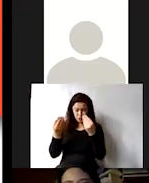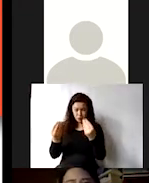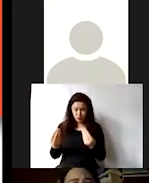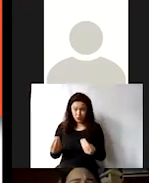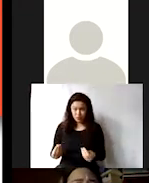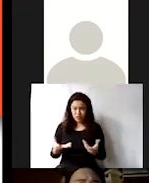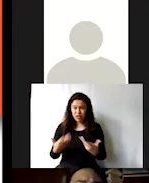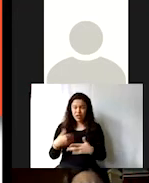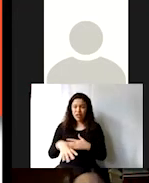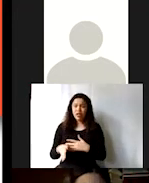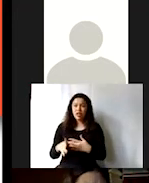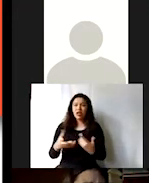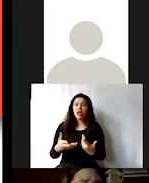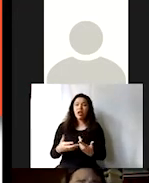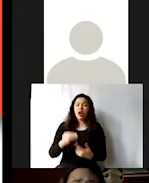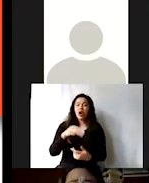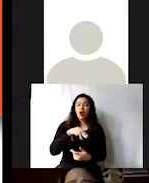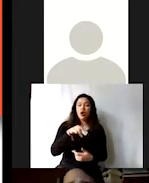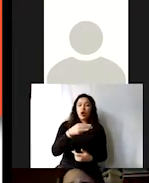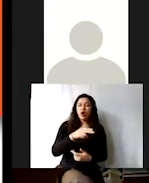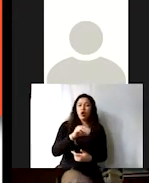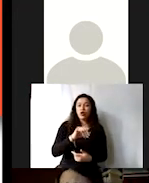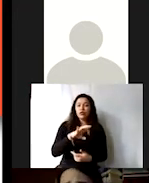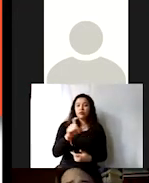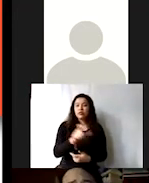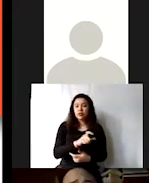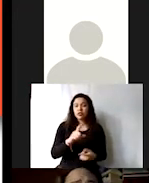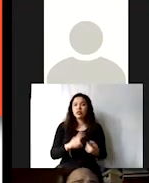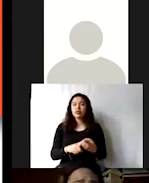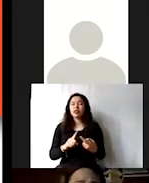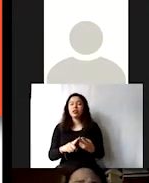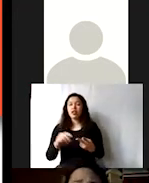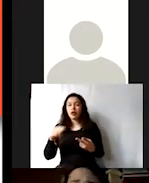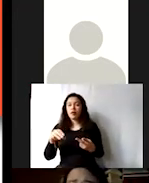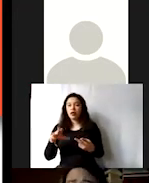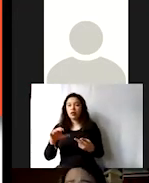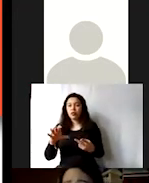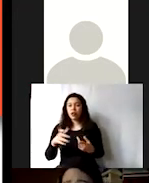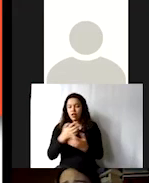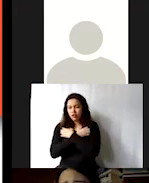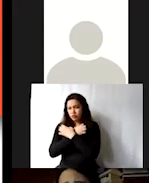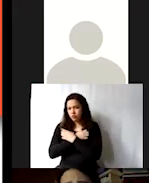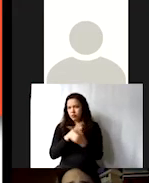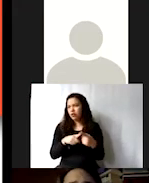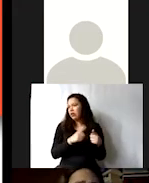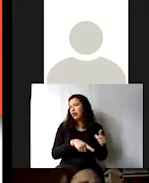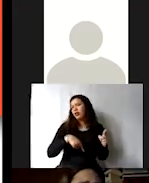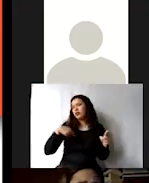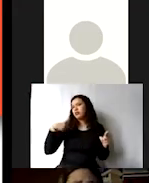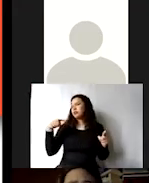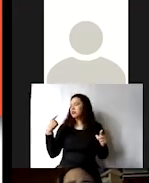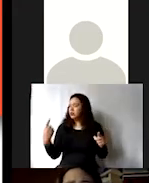hay desde cómics hasta manuales educativos, hasta